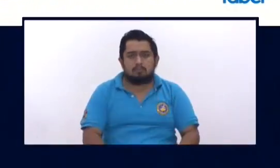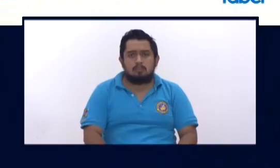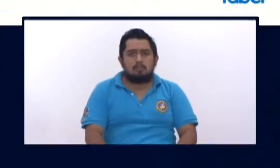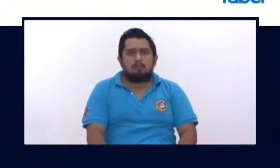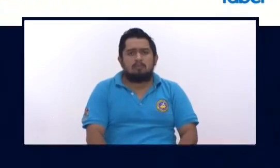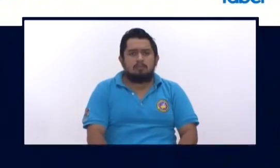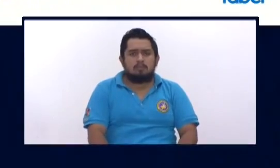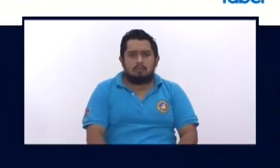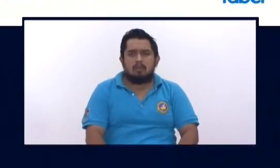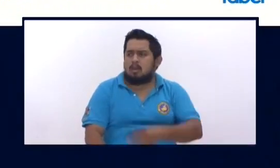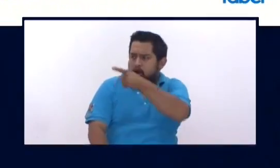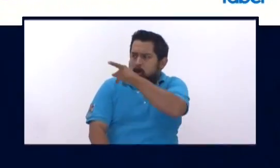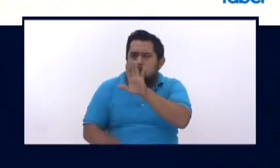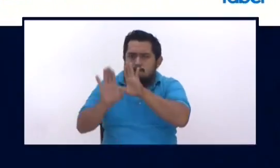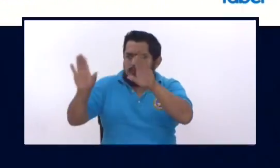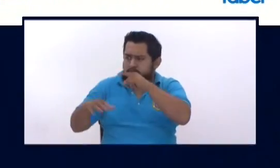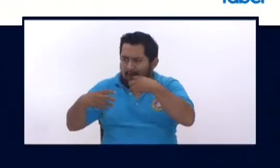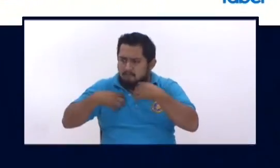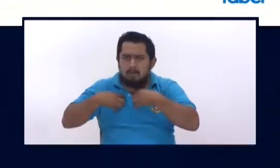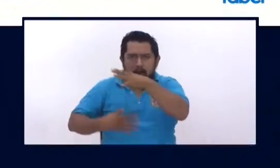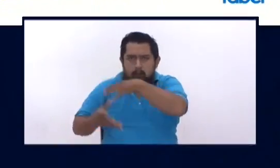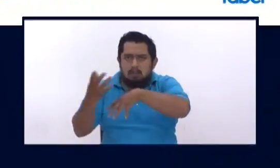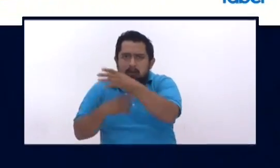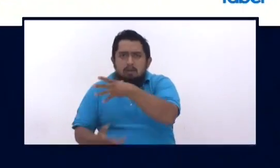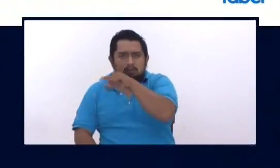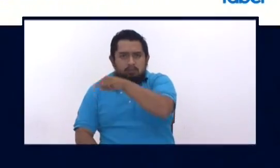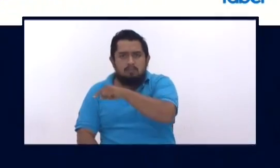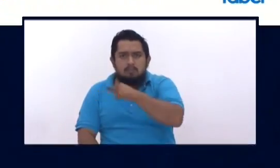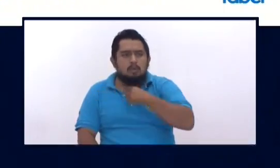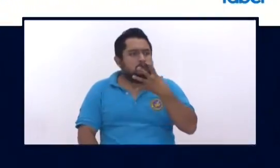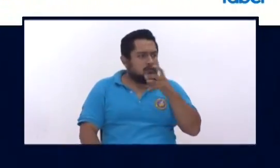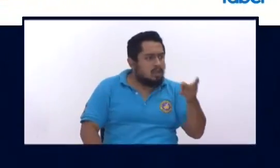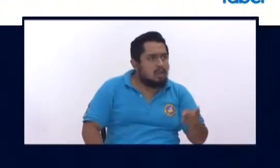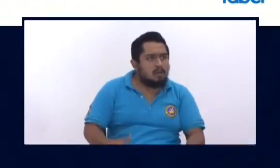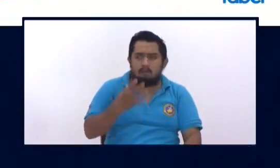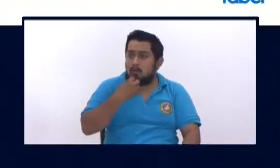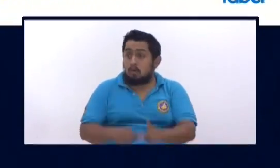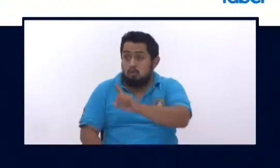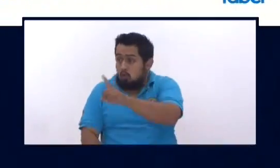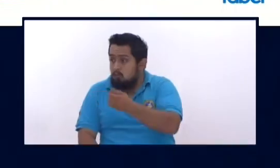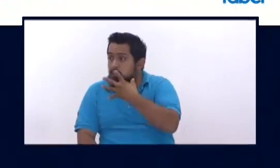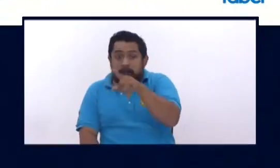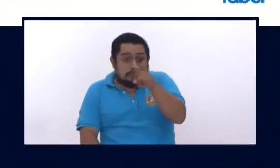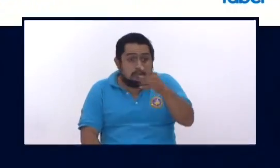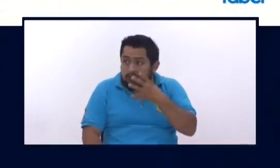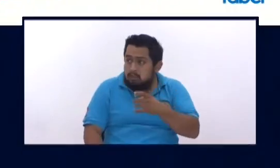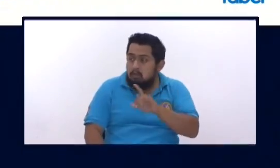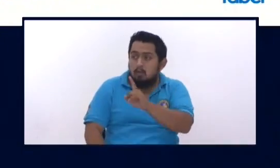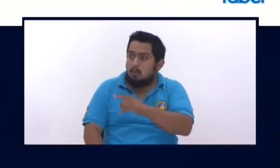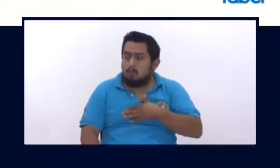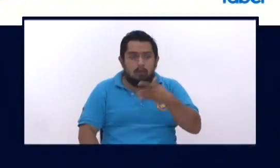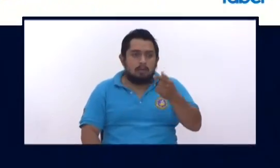ángel andaba jugando andaba jugando con su vida le dijo papá y de estas quiero de ésta que con este